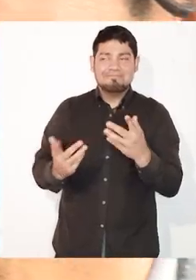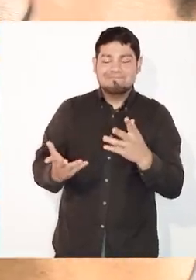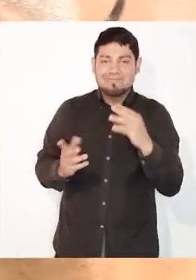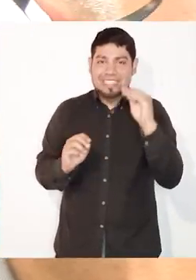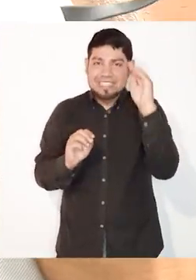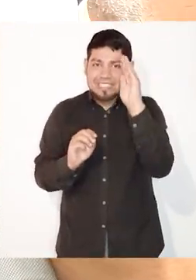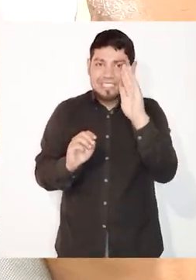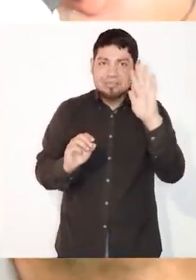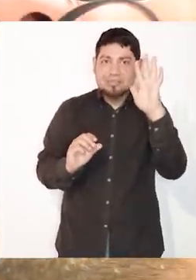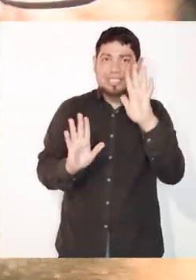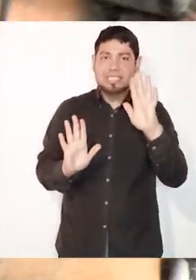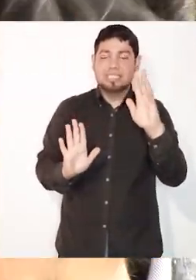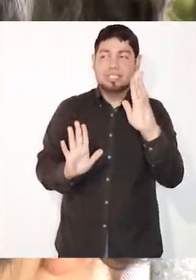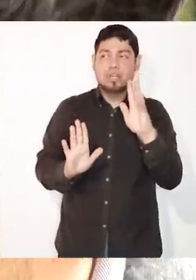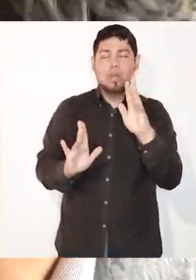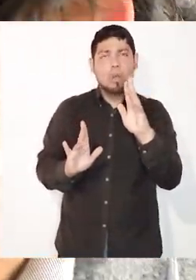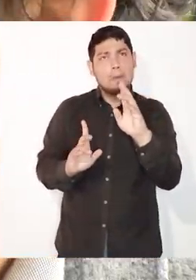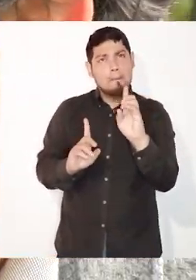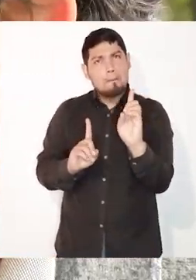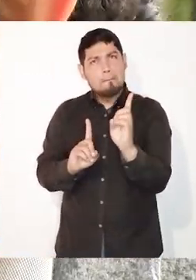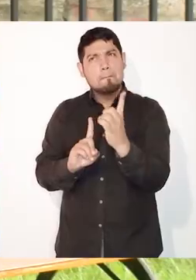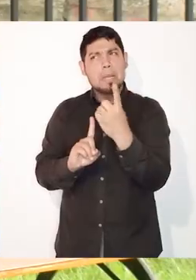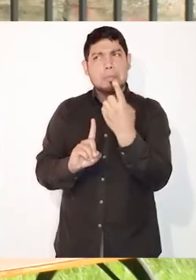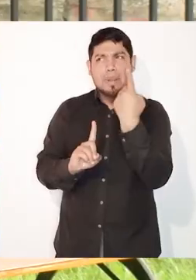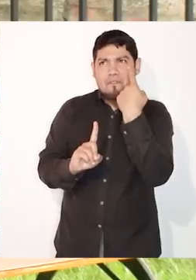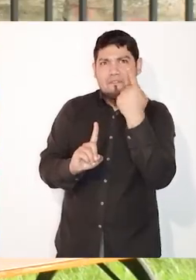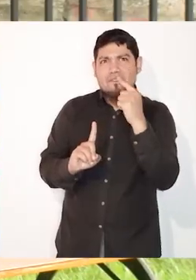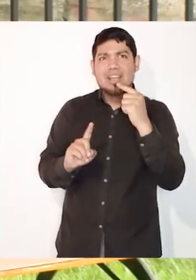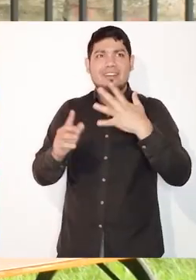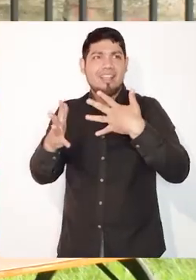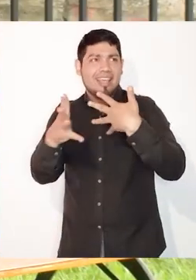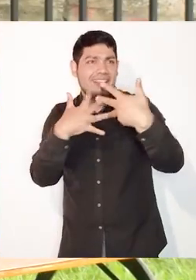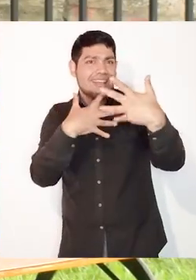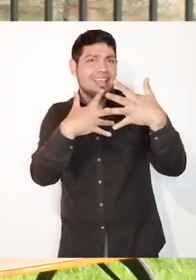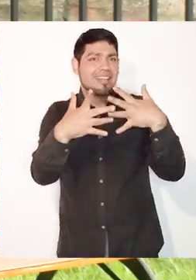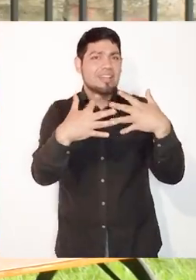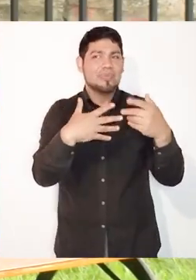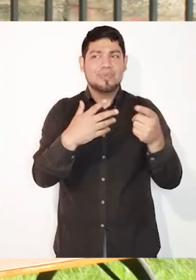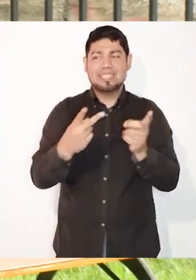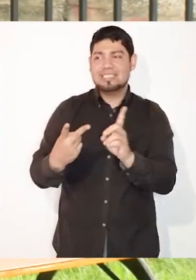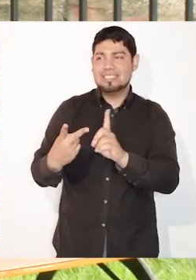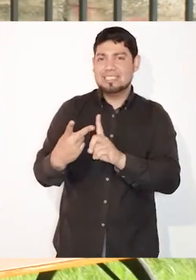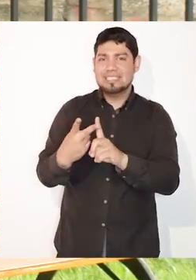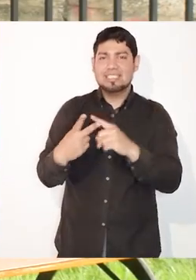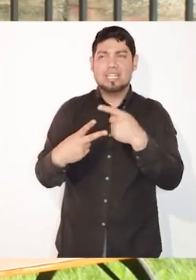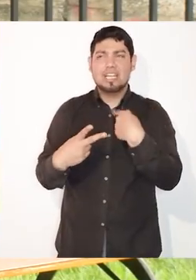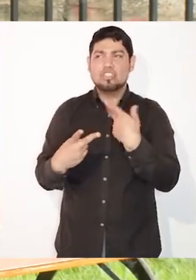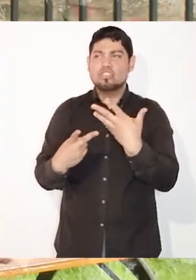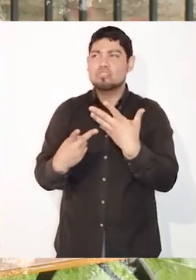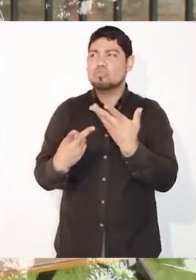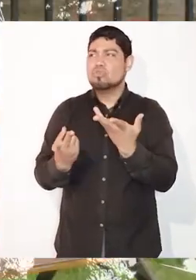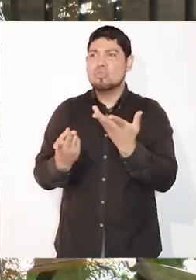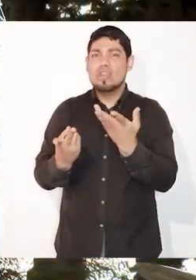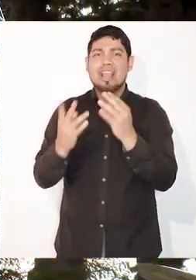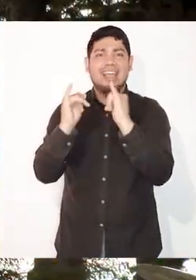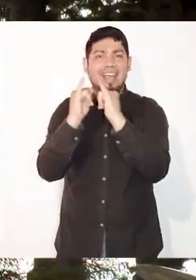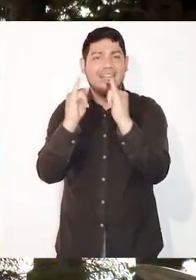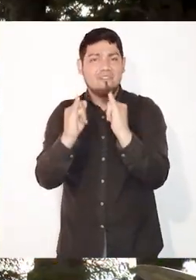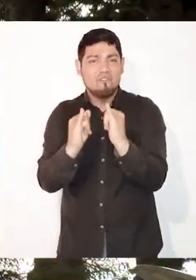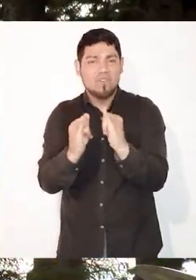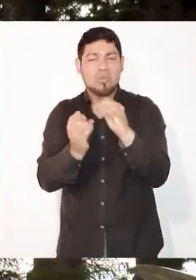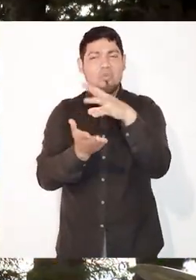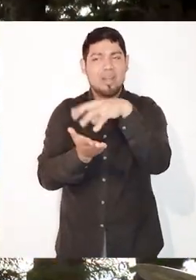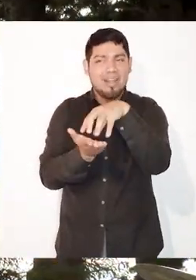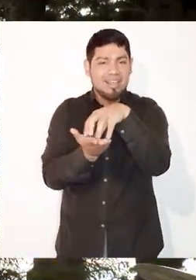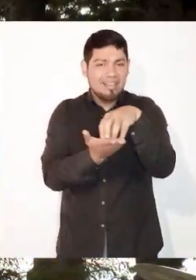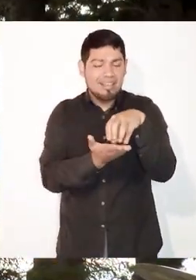ir... Primero es una atmósfera de un paisaje y luego voy descubriendo sus elementos, su geografía, su relieve,